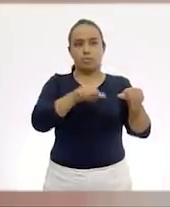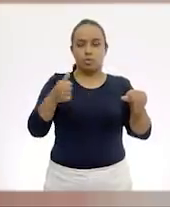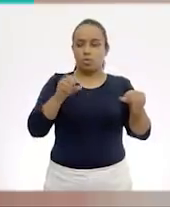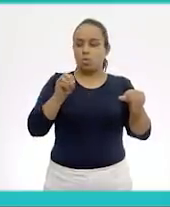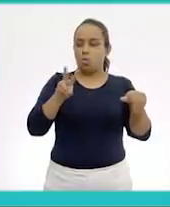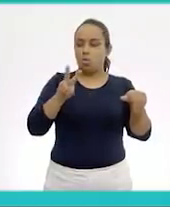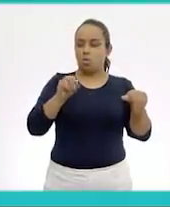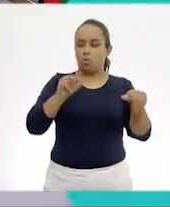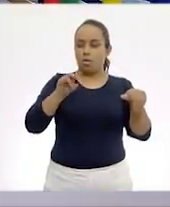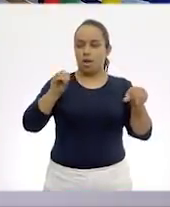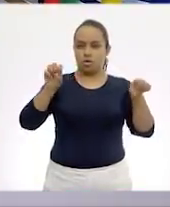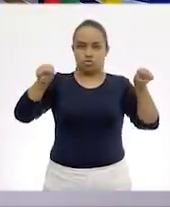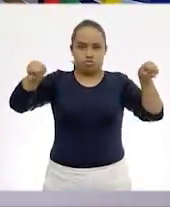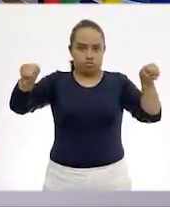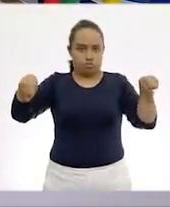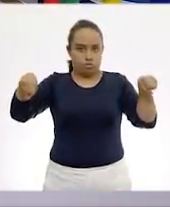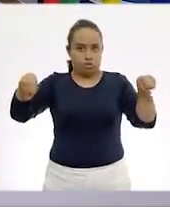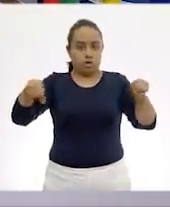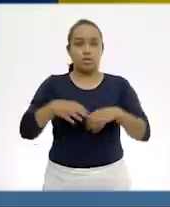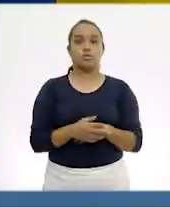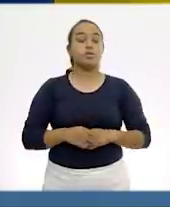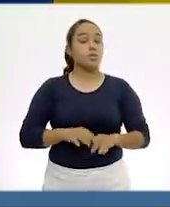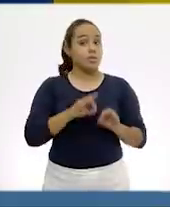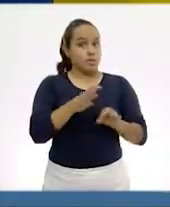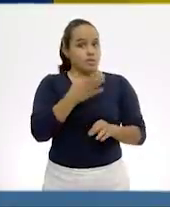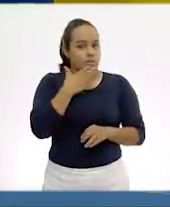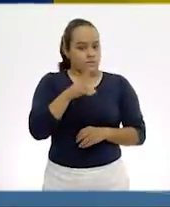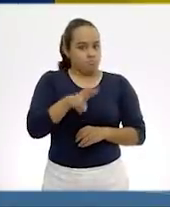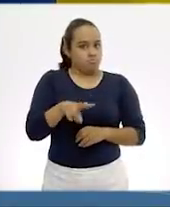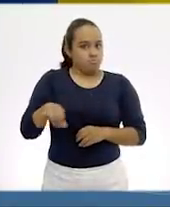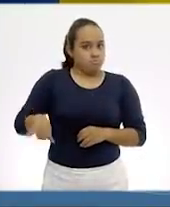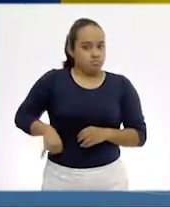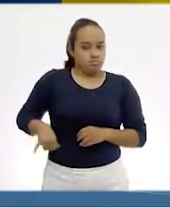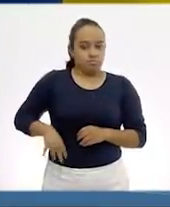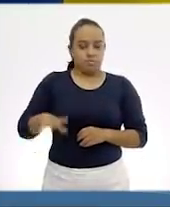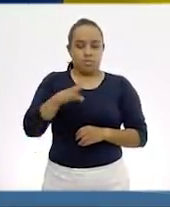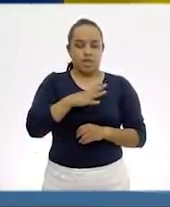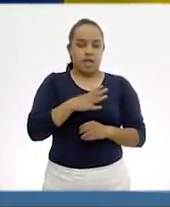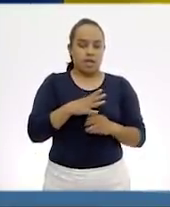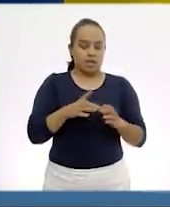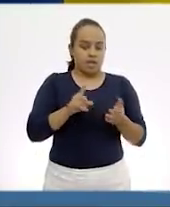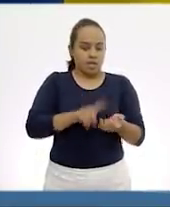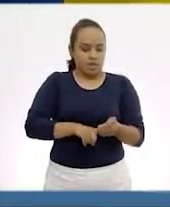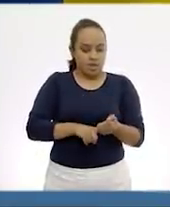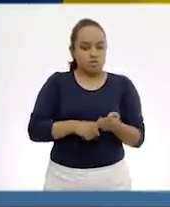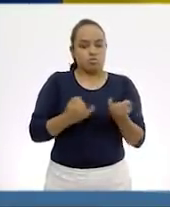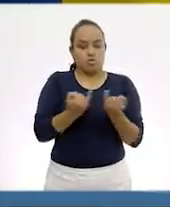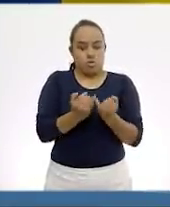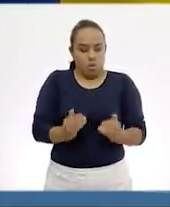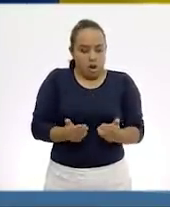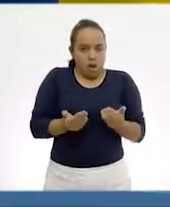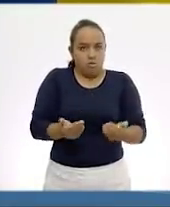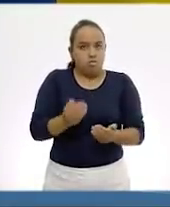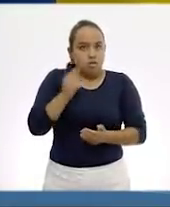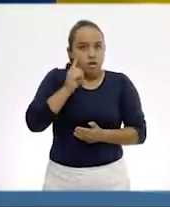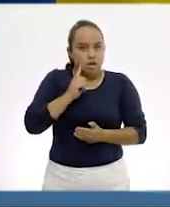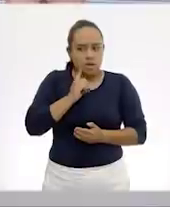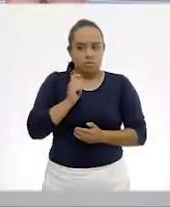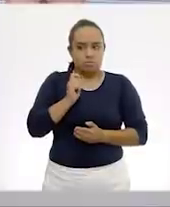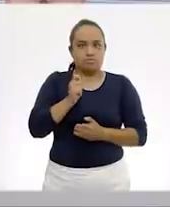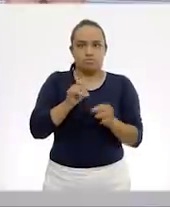ovarios. Excelente, maestro. Es muy interesante saber que hay órganos internos y externos y que todos son